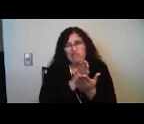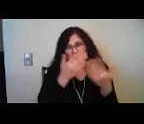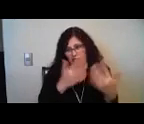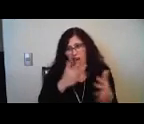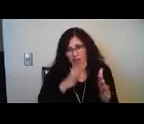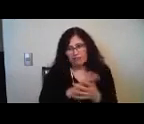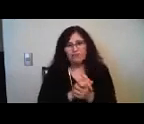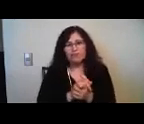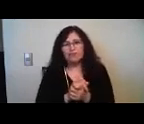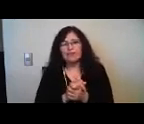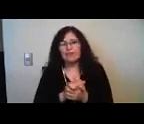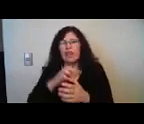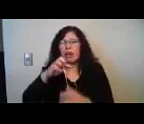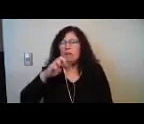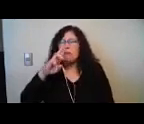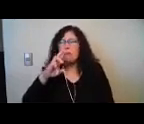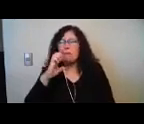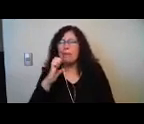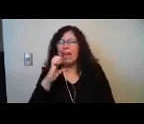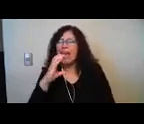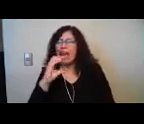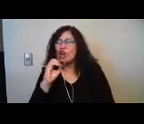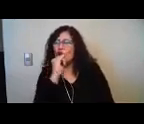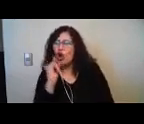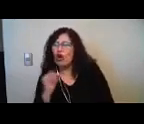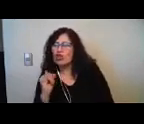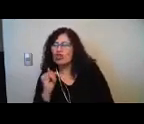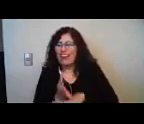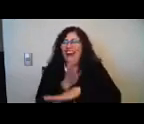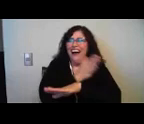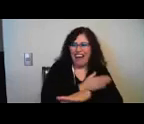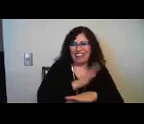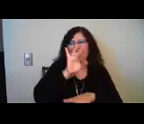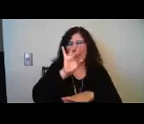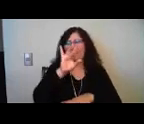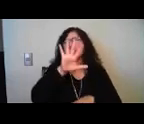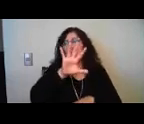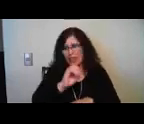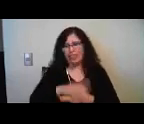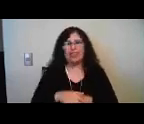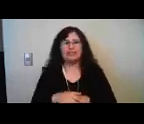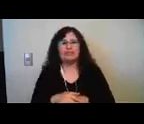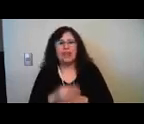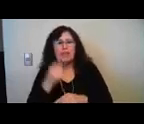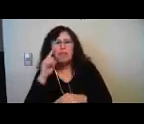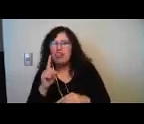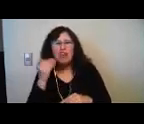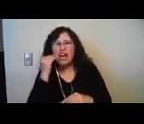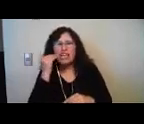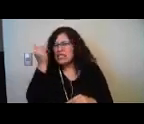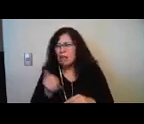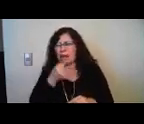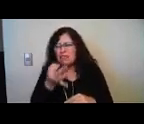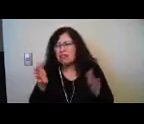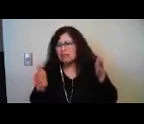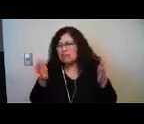más precoces ya, pero es menos frecuente, pero generalmente se habla de 55 y 60 años, ya. Es una enfermedad de